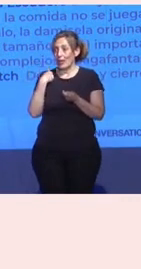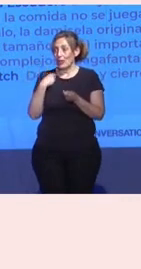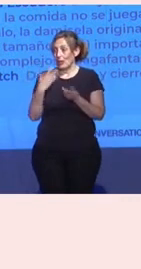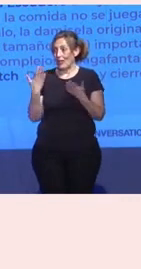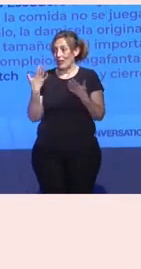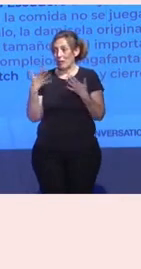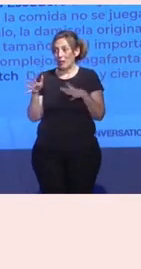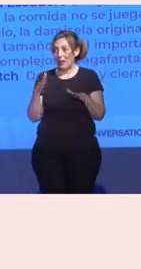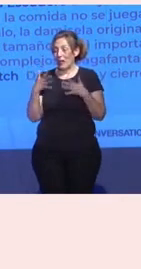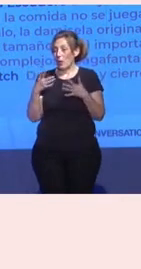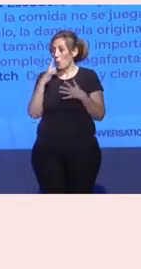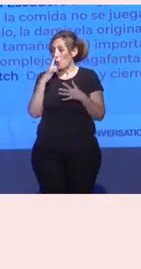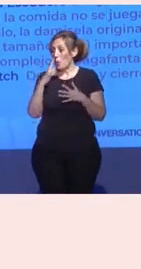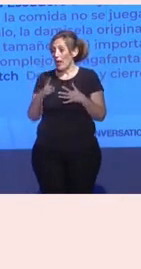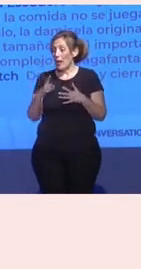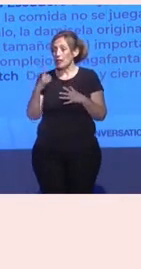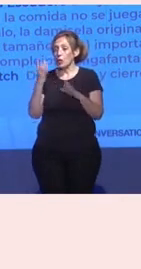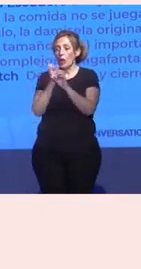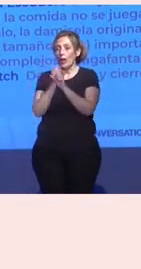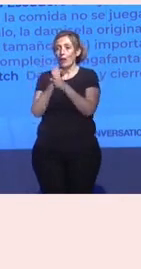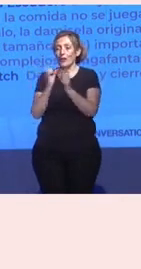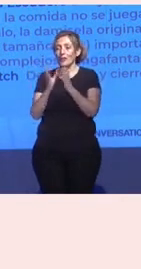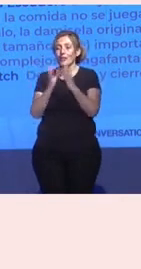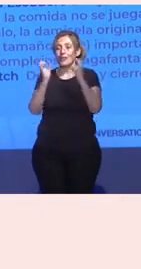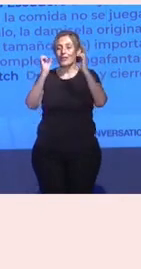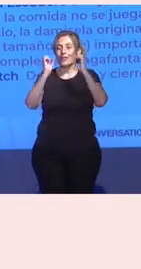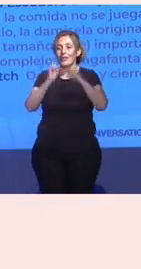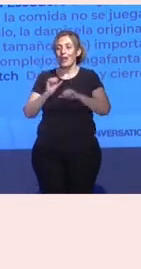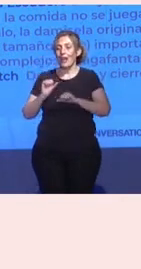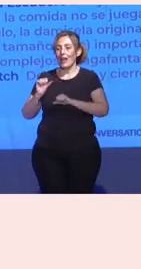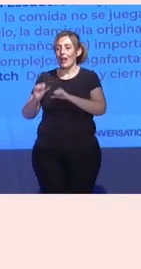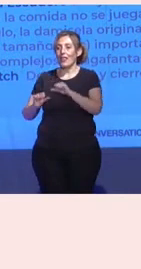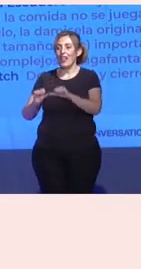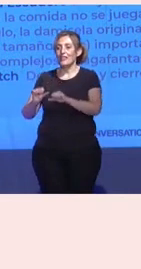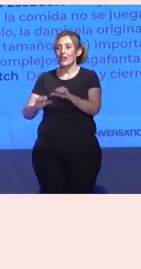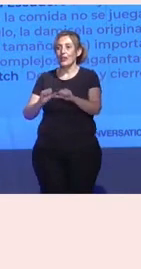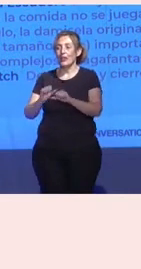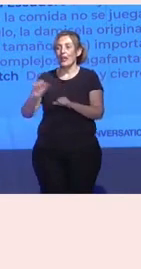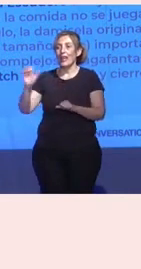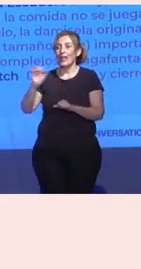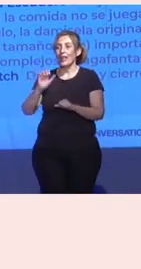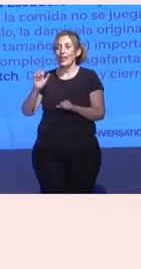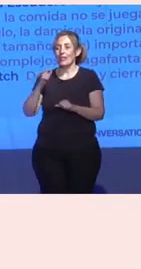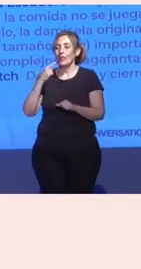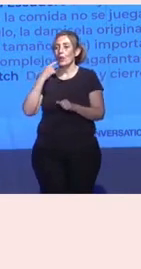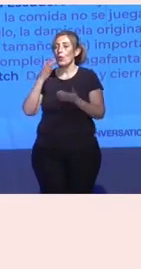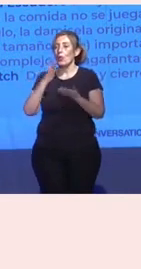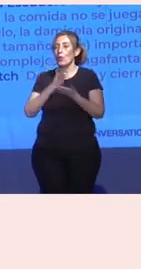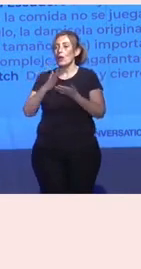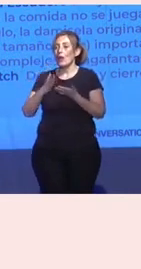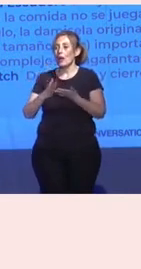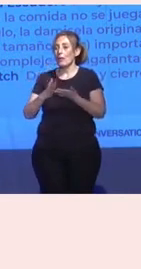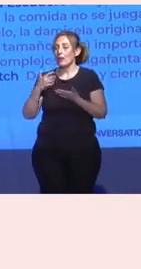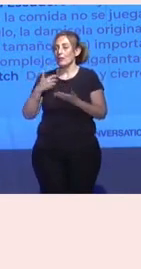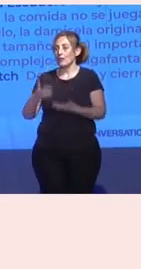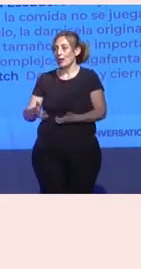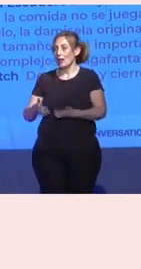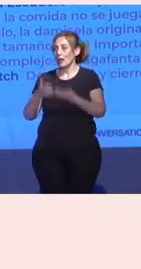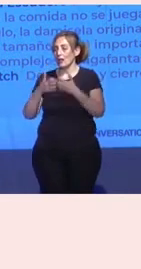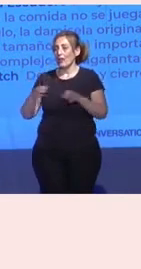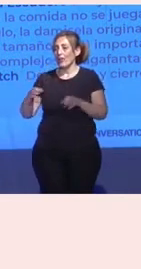que uno de esos laboratorios ha llegado a un acuerdo con los descendientes de henrieta para que les llegue una parte de las ganancias de esa